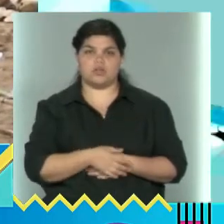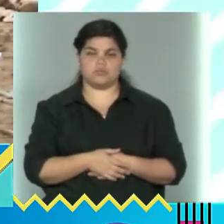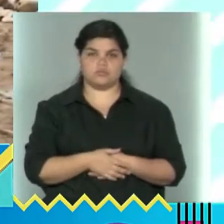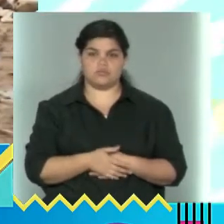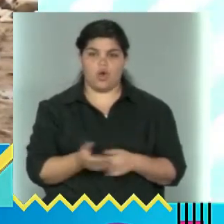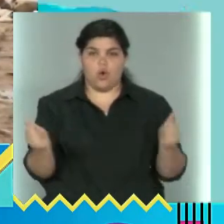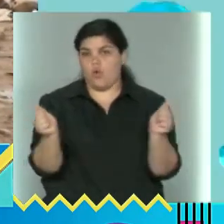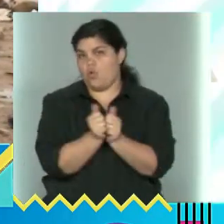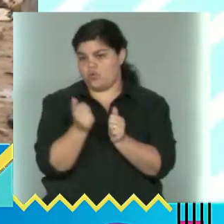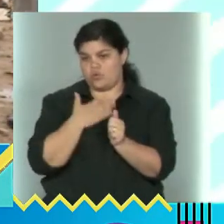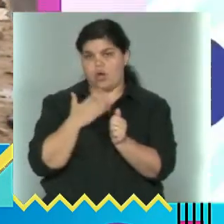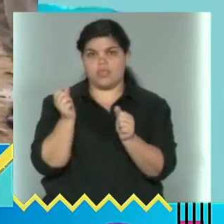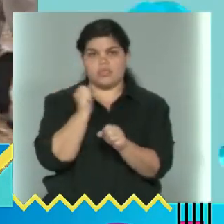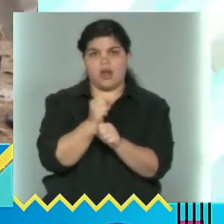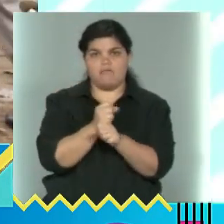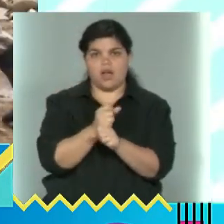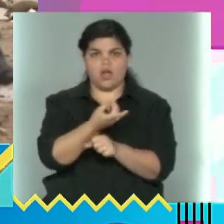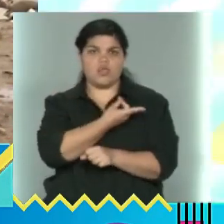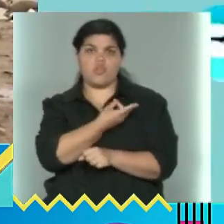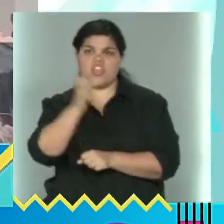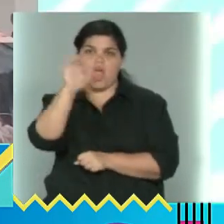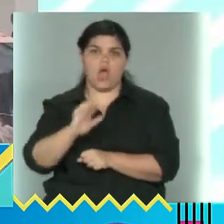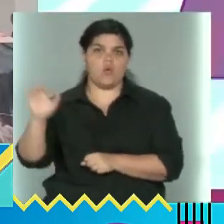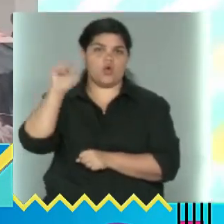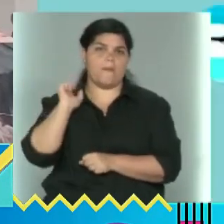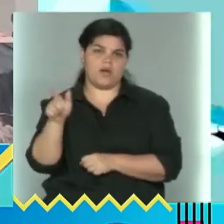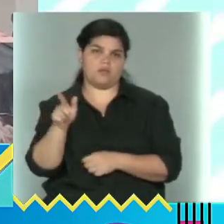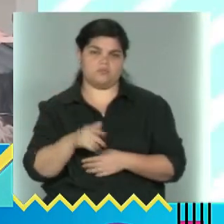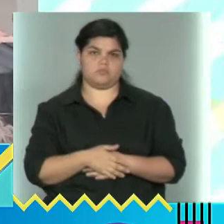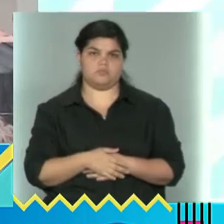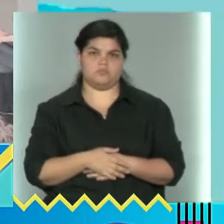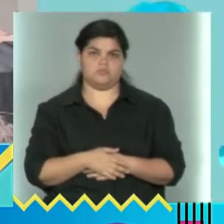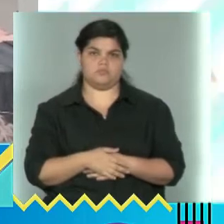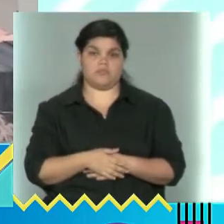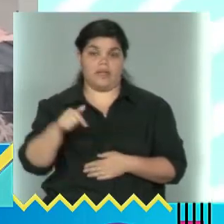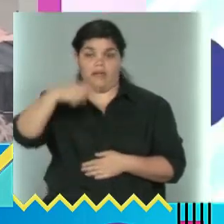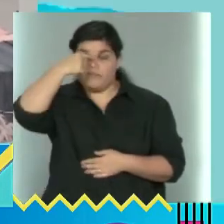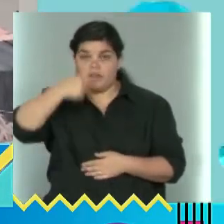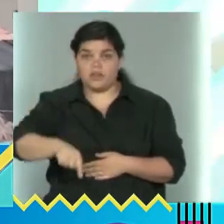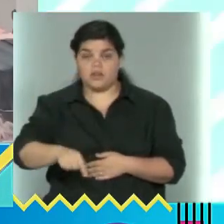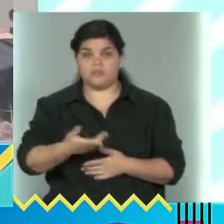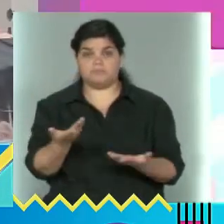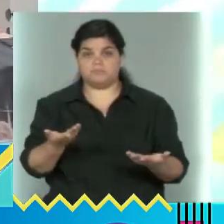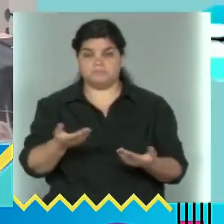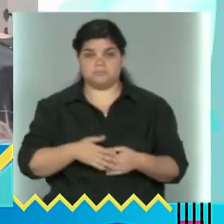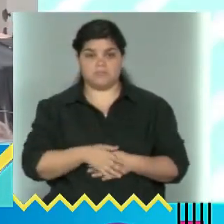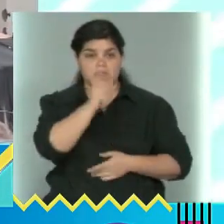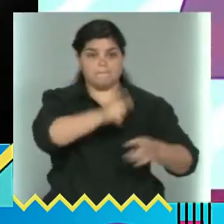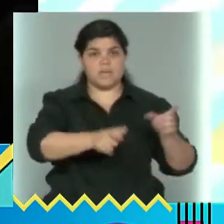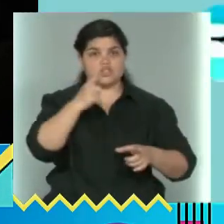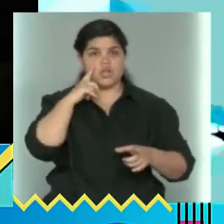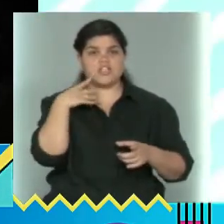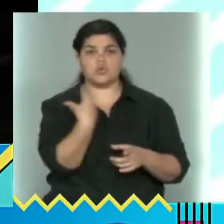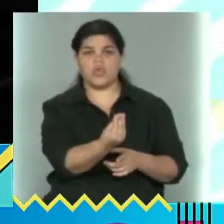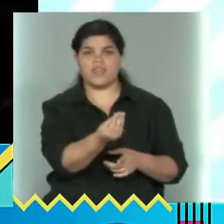trabajaban conmigo eran europeos. Claro, tal cual. Generalmente se da que por alguna razón los ciudadanos más